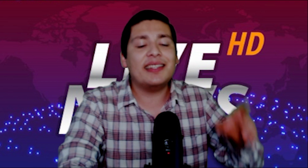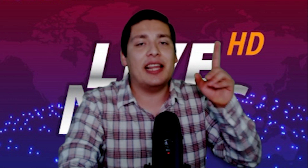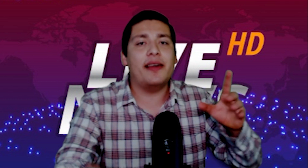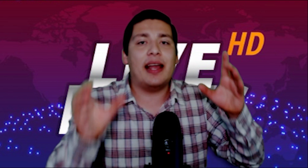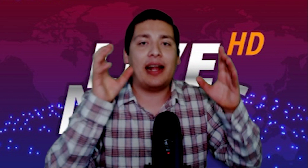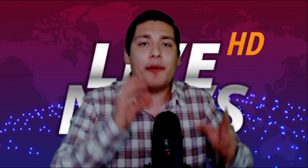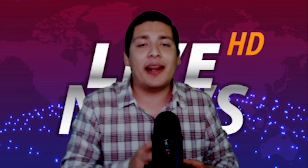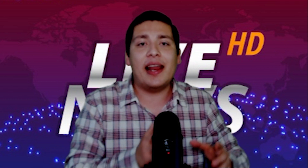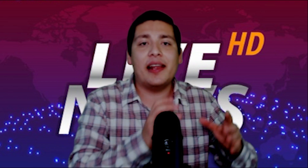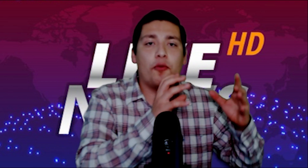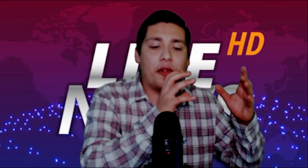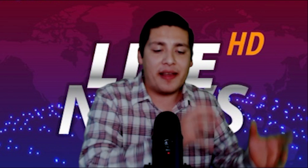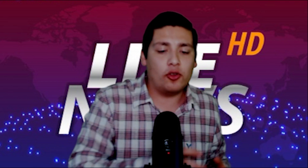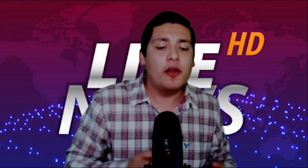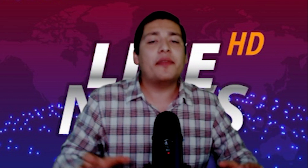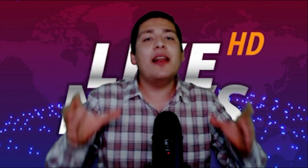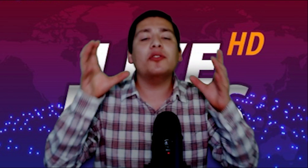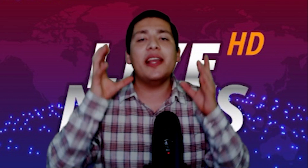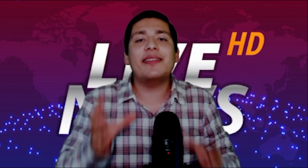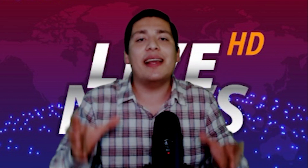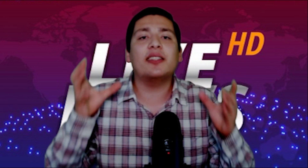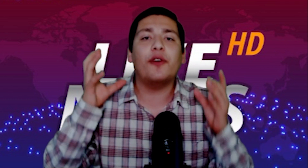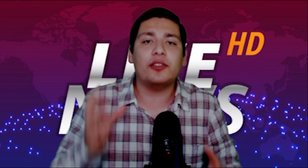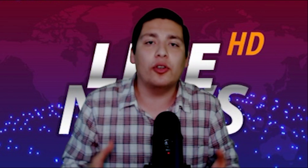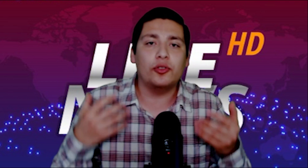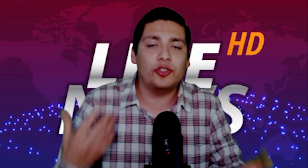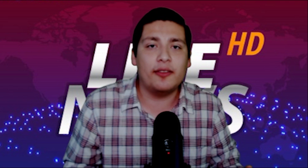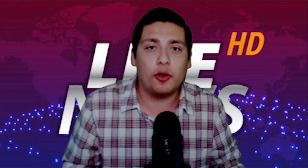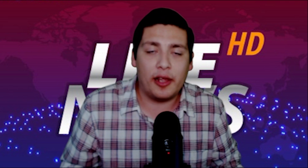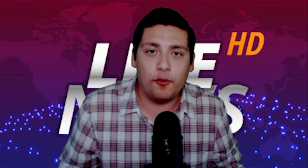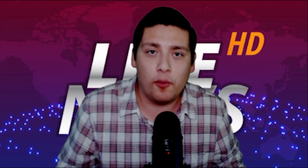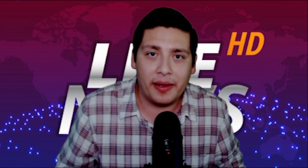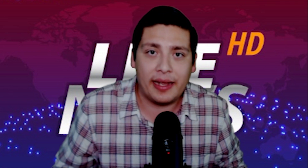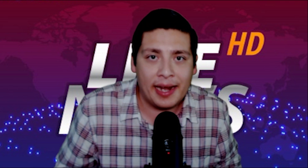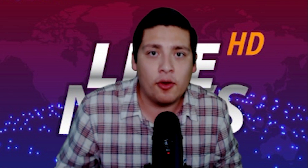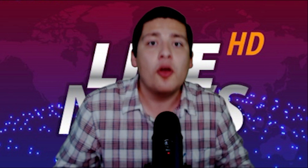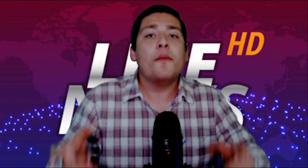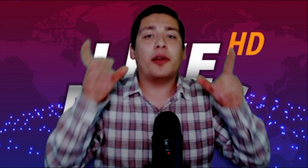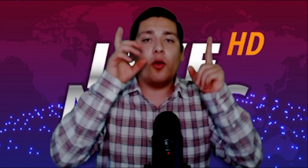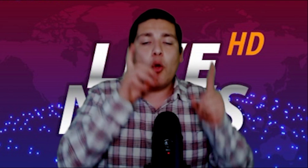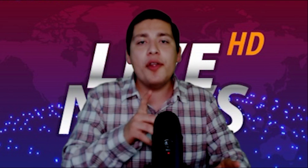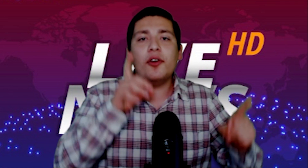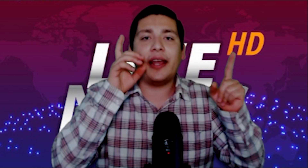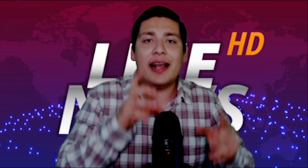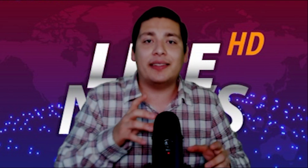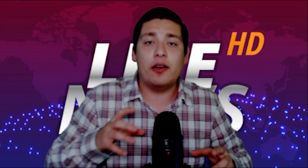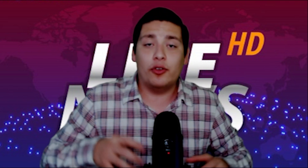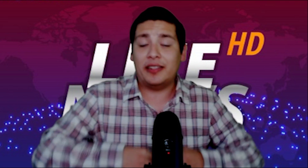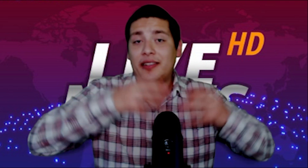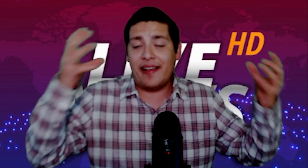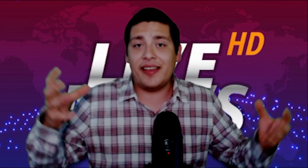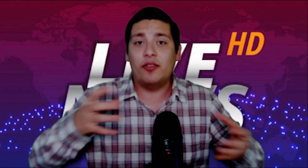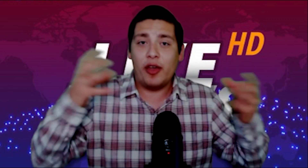es que se debe de acabar el encubrimiento de los intereses facciosos dentro del fútbol mexicano, porque lo único que hacen